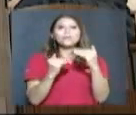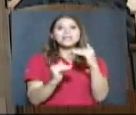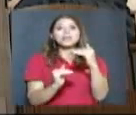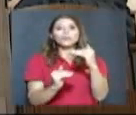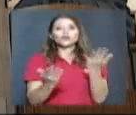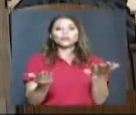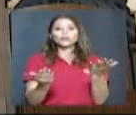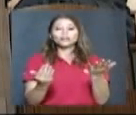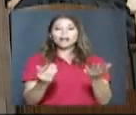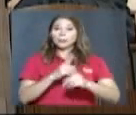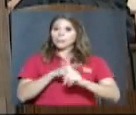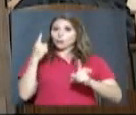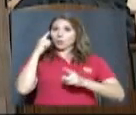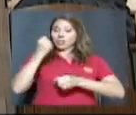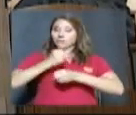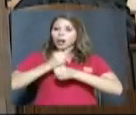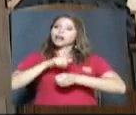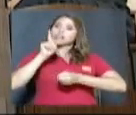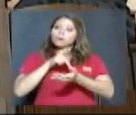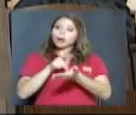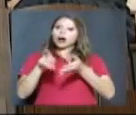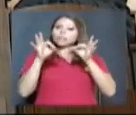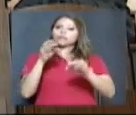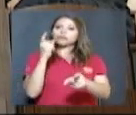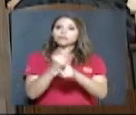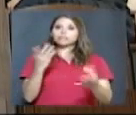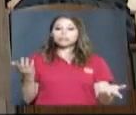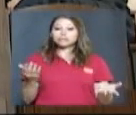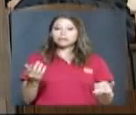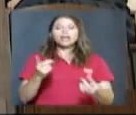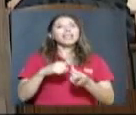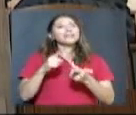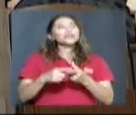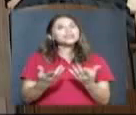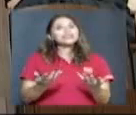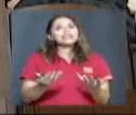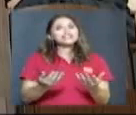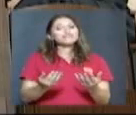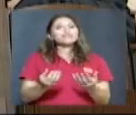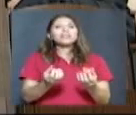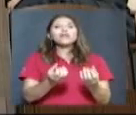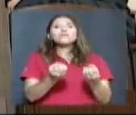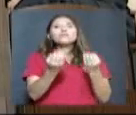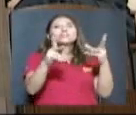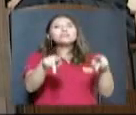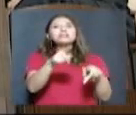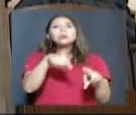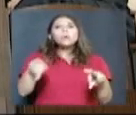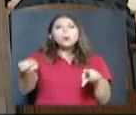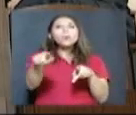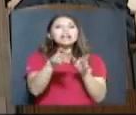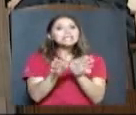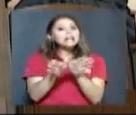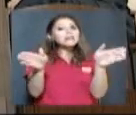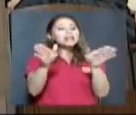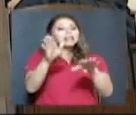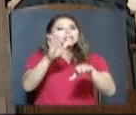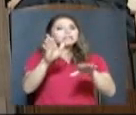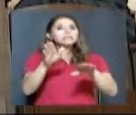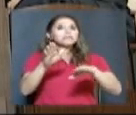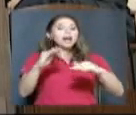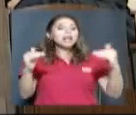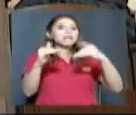que, como dice Marvin, se ha planteado mucho en el escenario, en el imaginario social, que eso no es posible. Antonio. Don Mano, yo